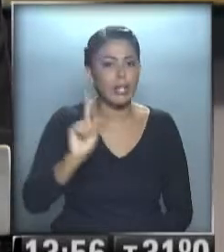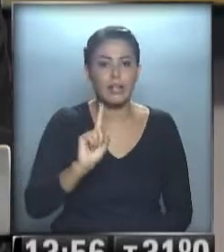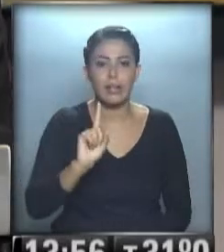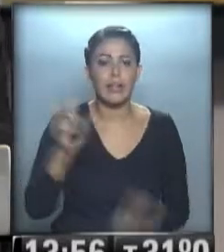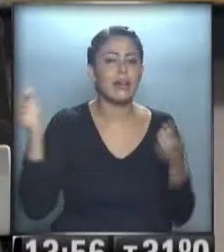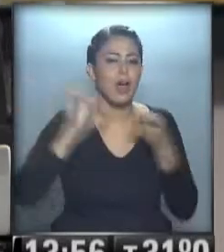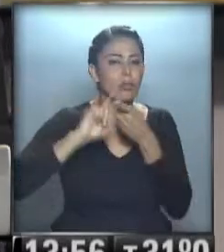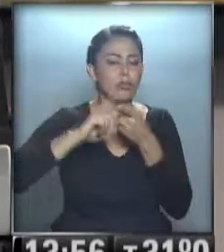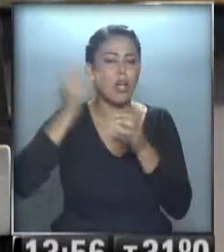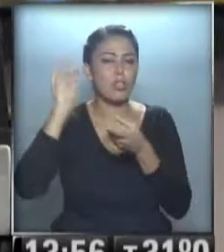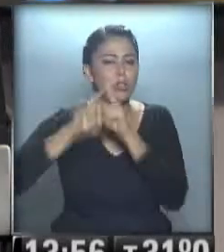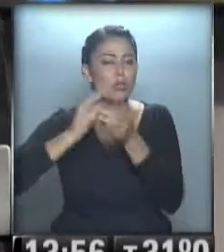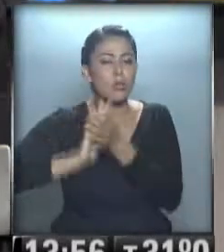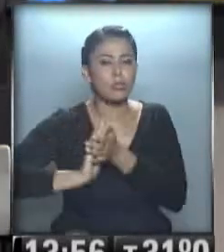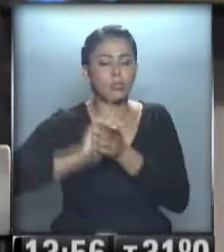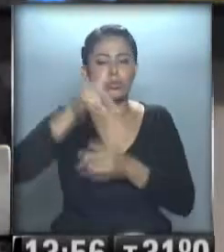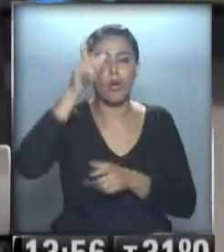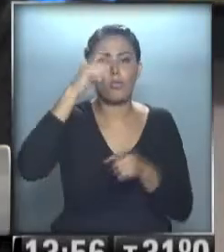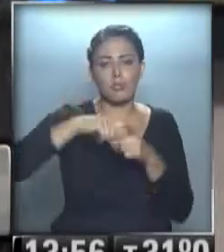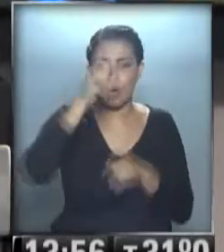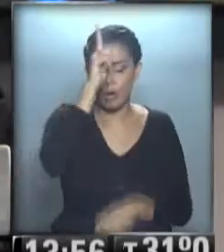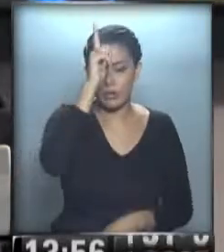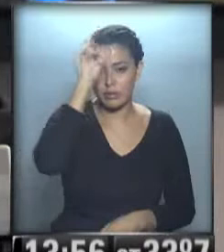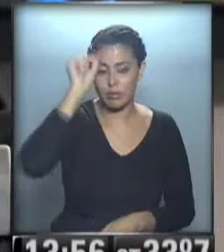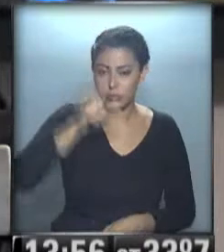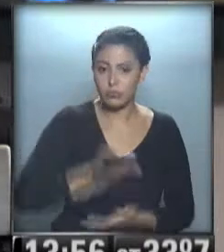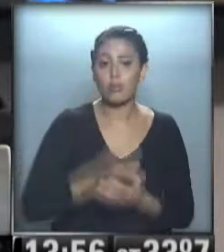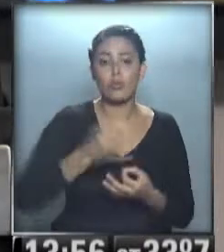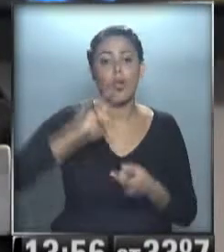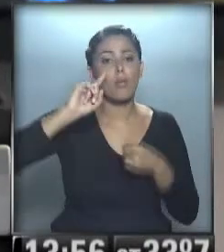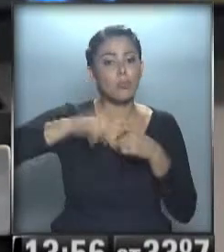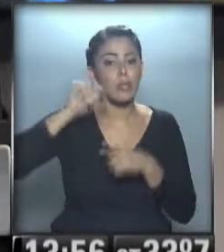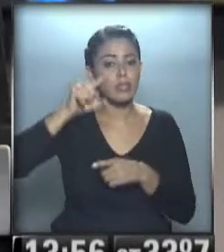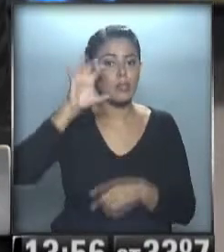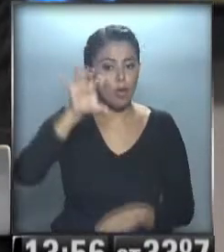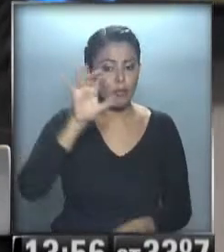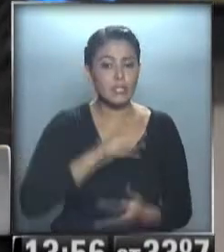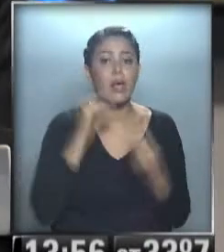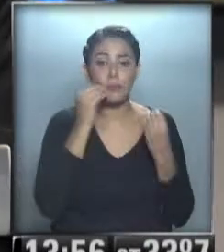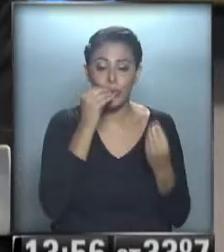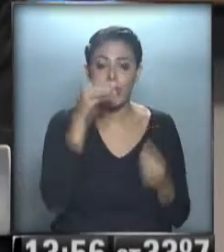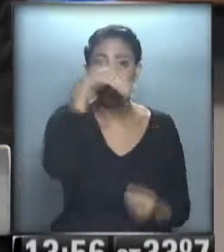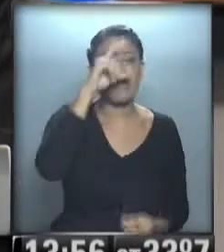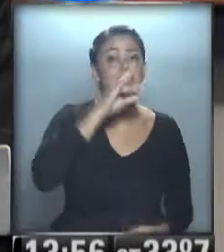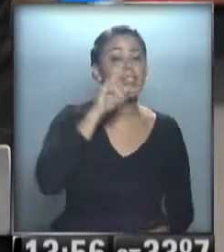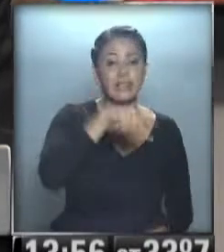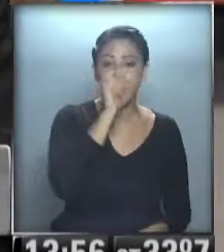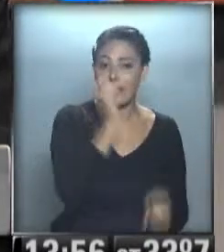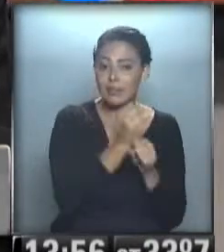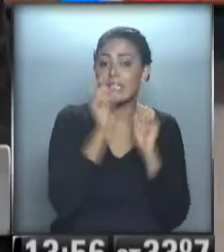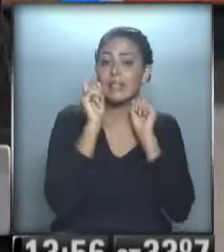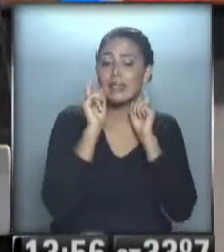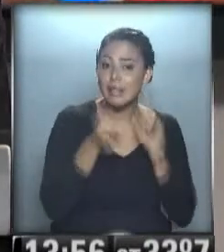policía provincial ni con funcionarios judiciales funcionarios provinciales en este caso porque medina era un empresario dedicado